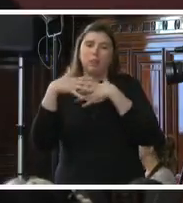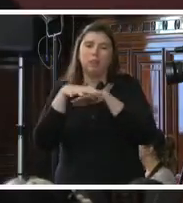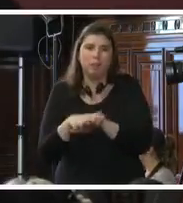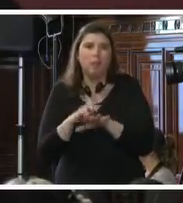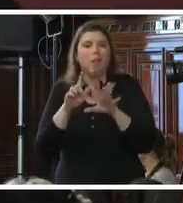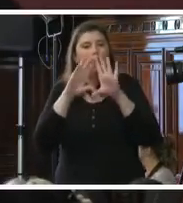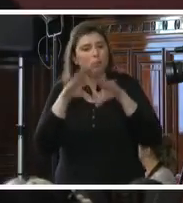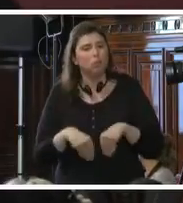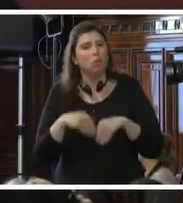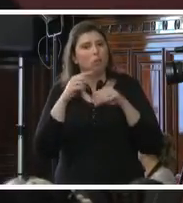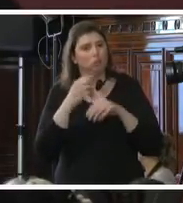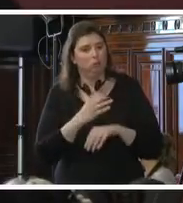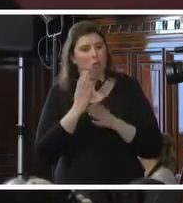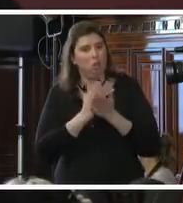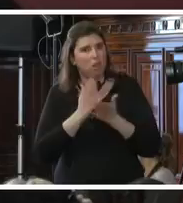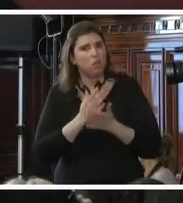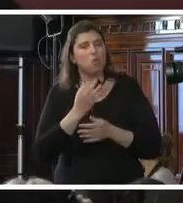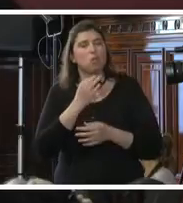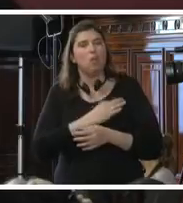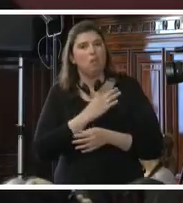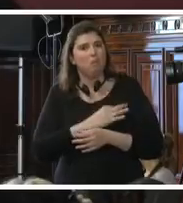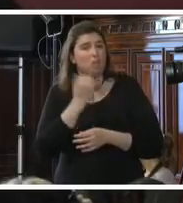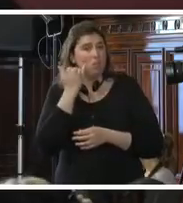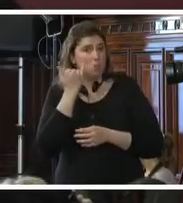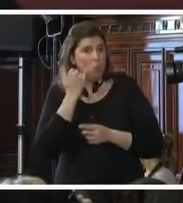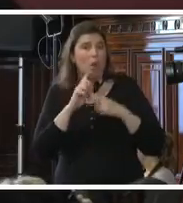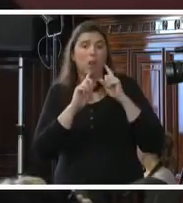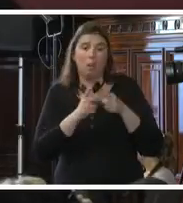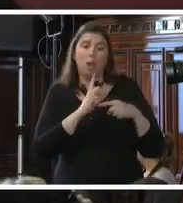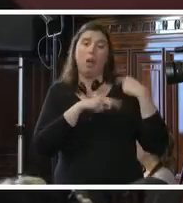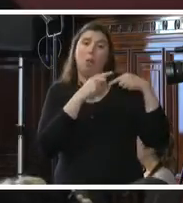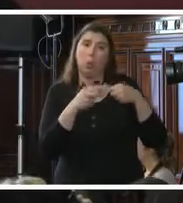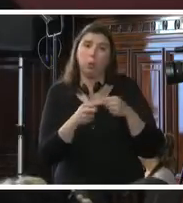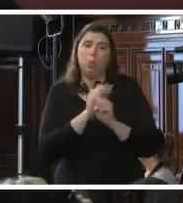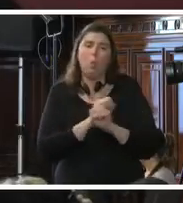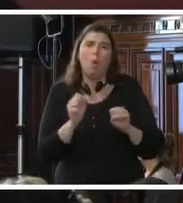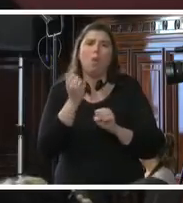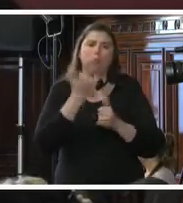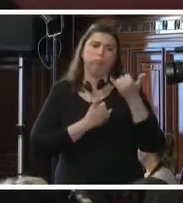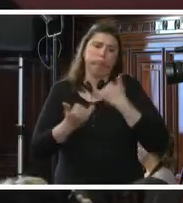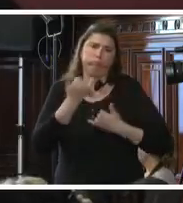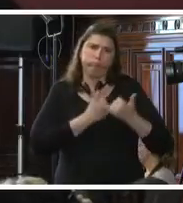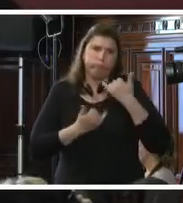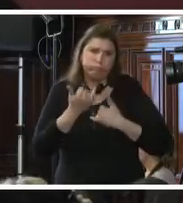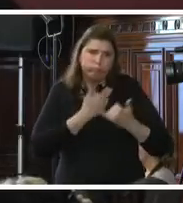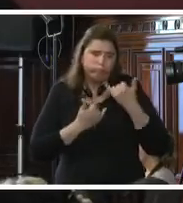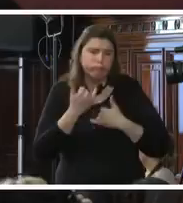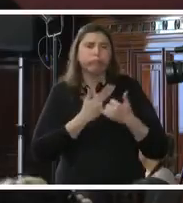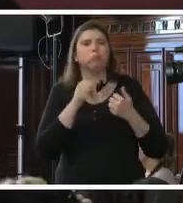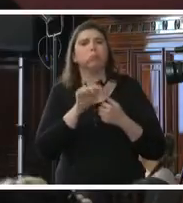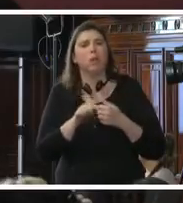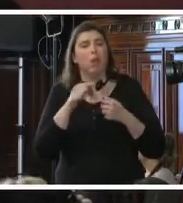servicios de salud sexual y reproductiva, incluyendo el acceso a la información y educación sexual, el acceso a la